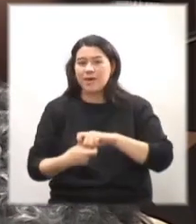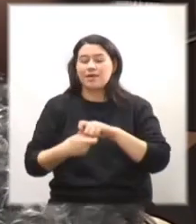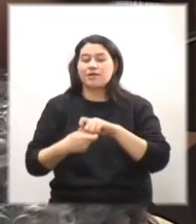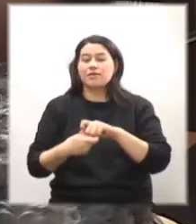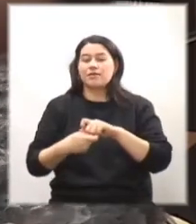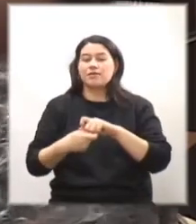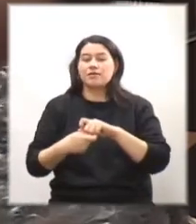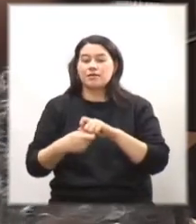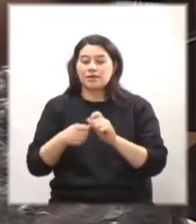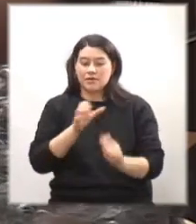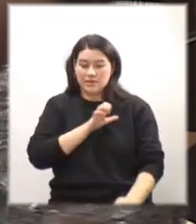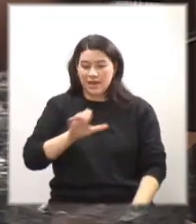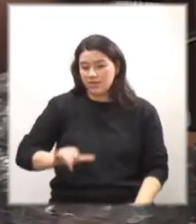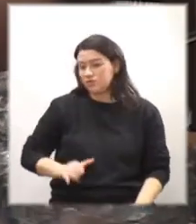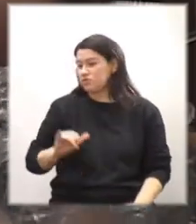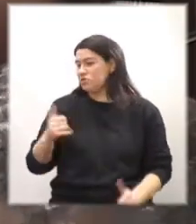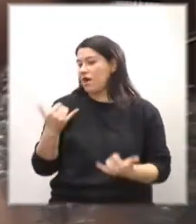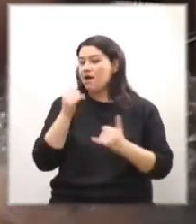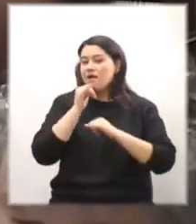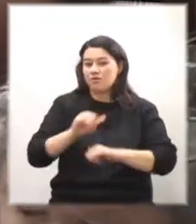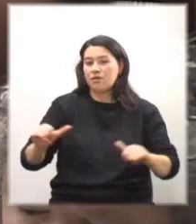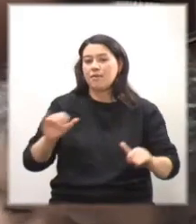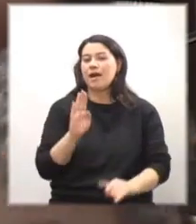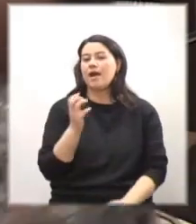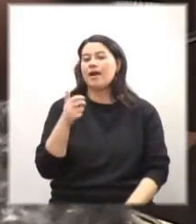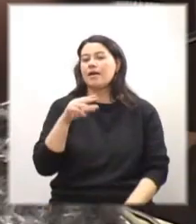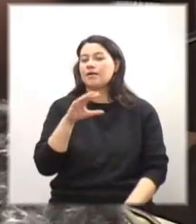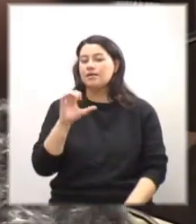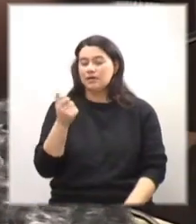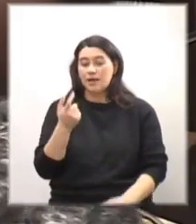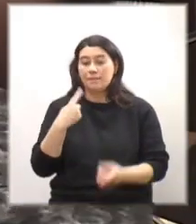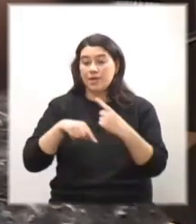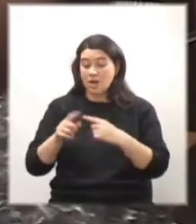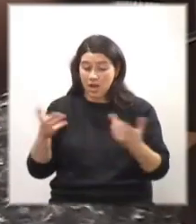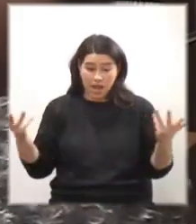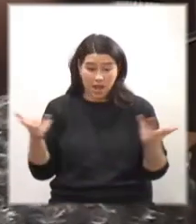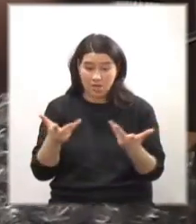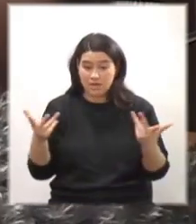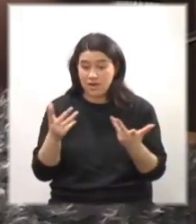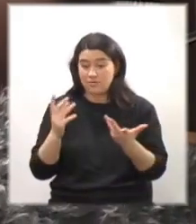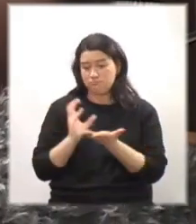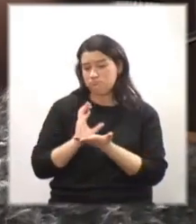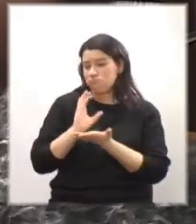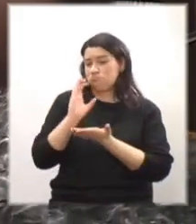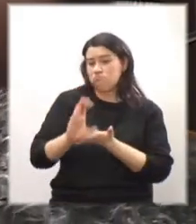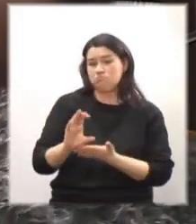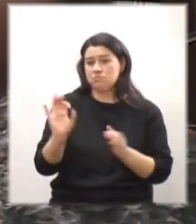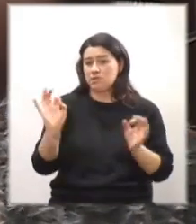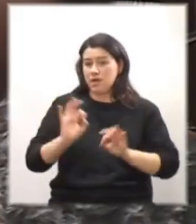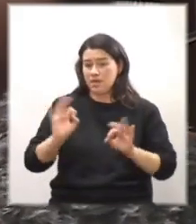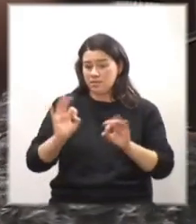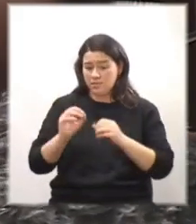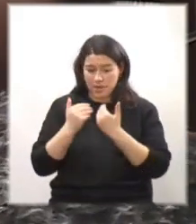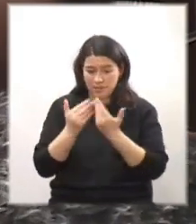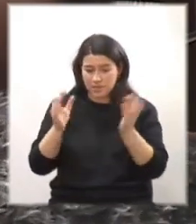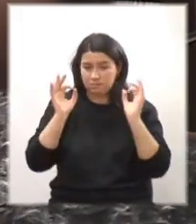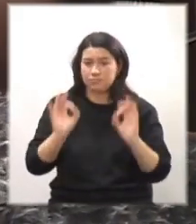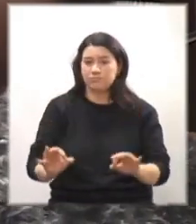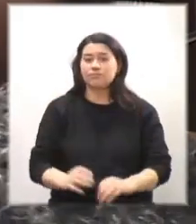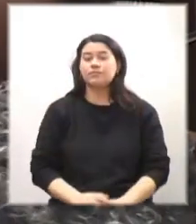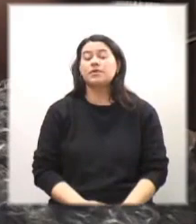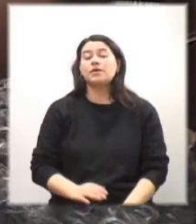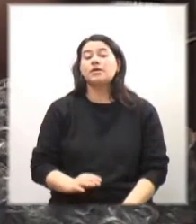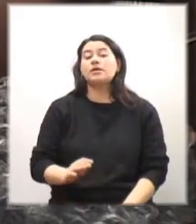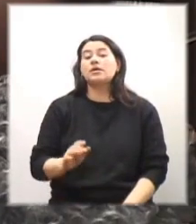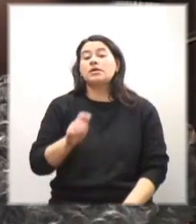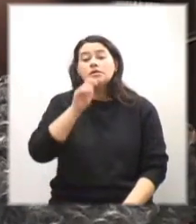Estado que se viene anunciando como la panacea, pero resulta que ahora no les asignan los recursos para implementarla.